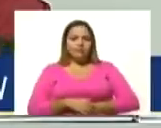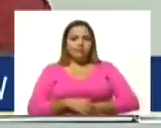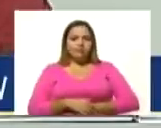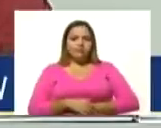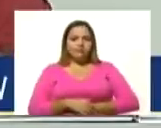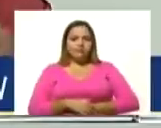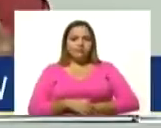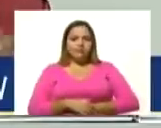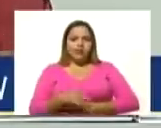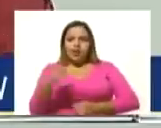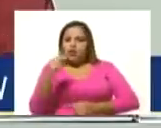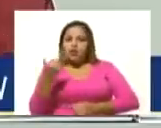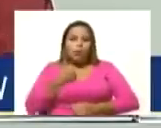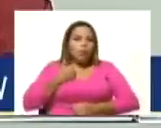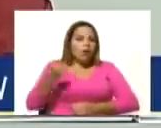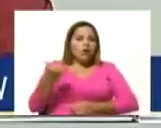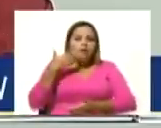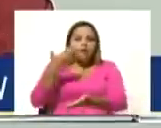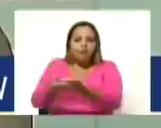no es cualquier propuesta,